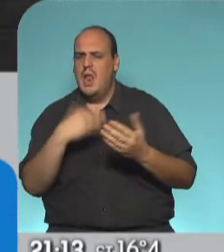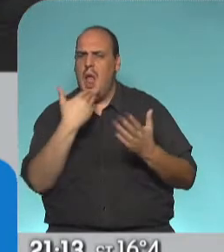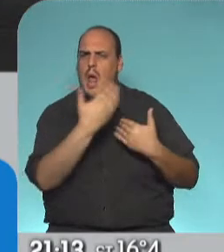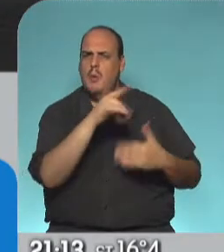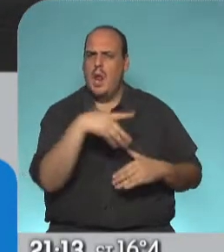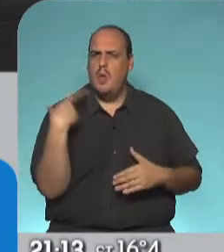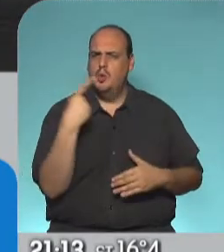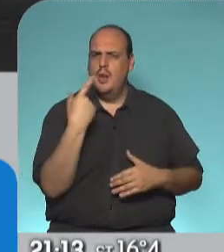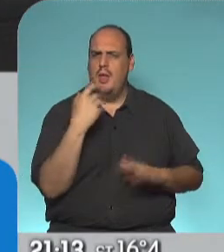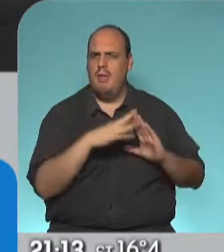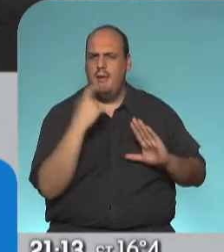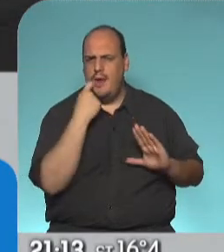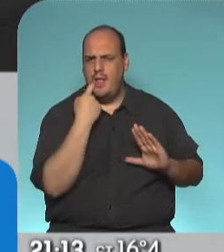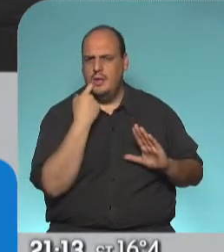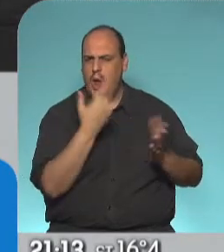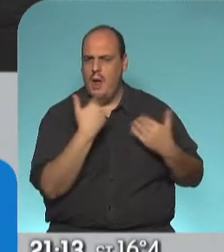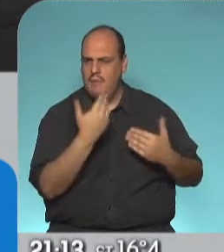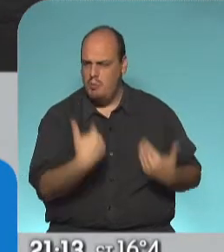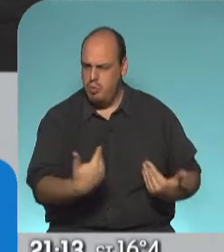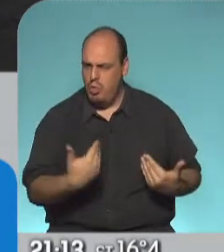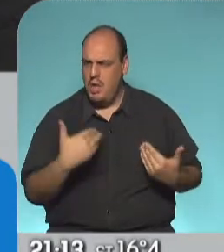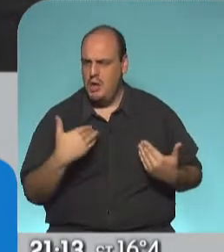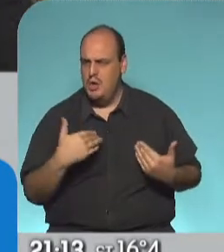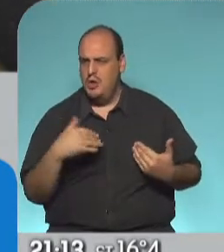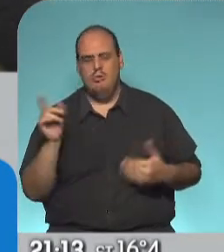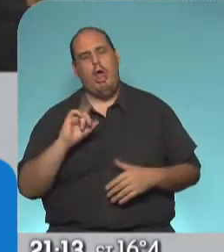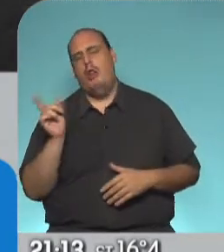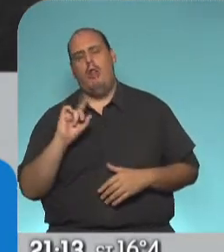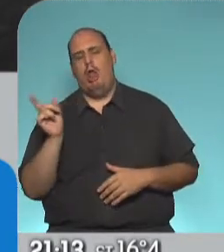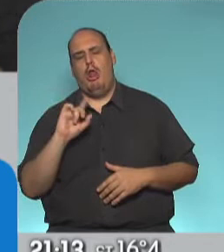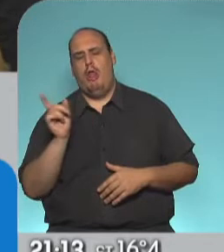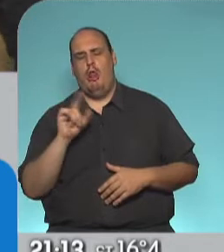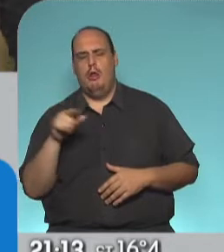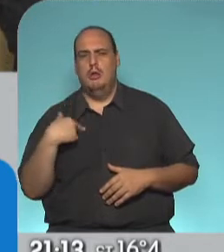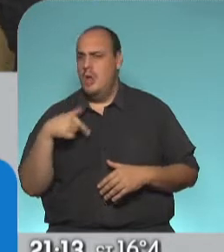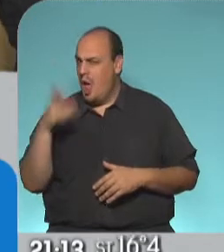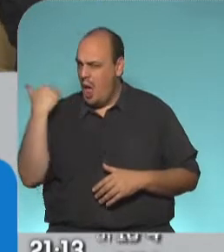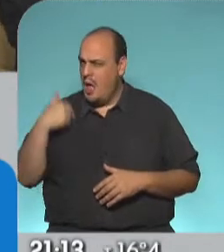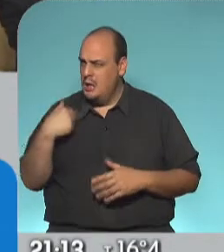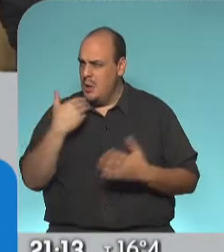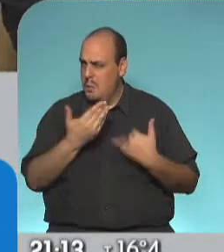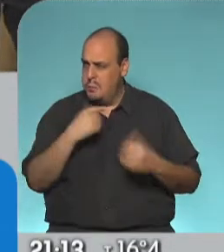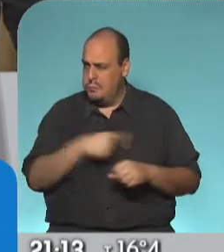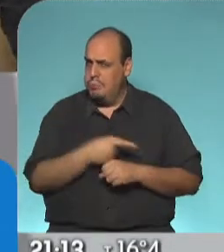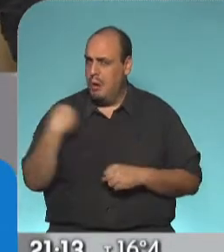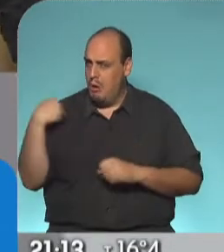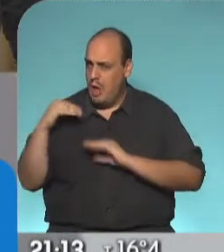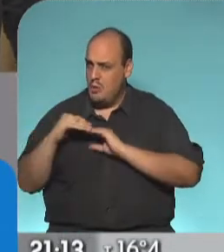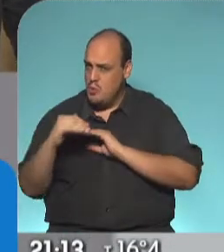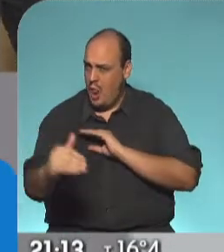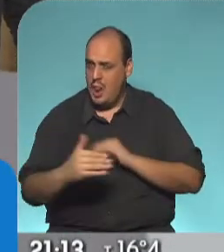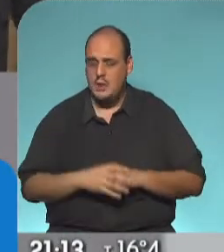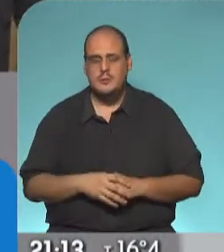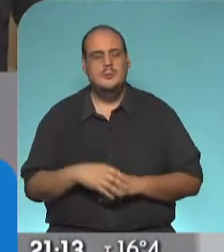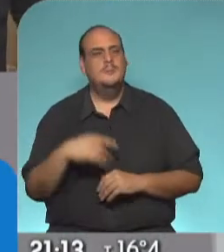con las autoridades del geriátrico? Sabíamos No, que así había no. sucedido hace unos días. Hoy sigue todo igual. Sí, mira, yo con